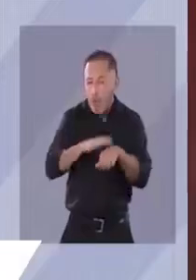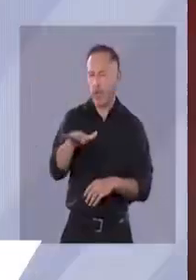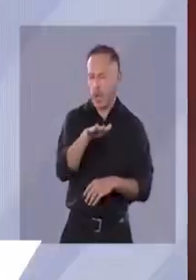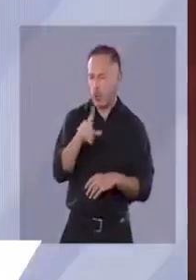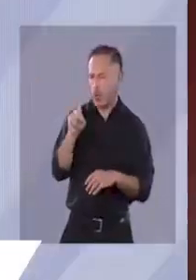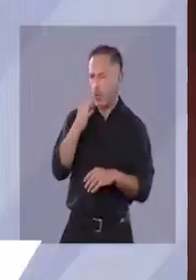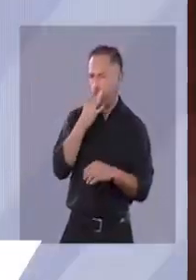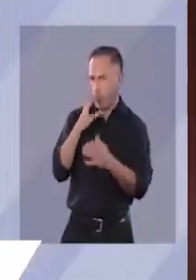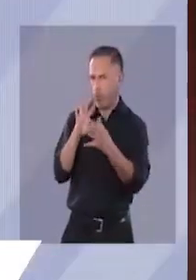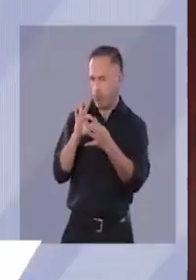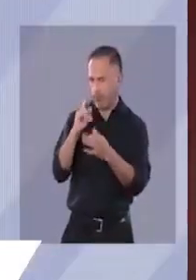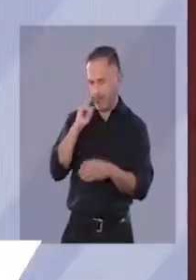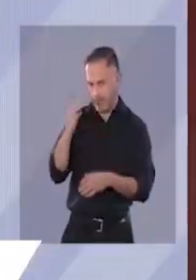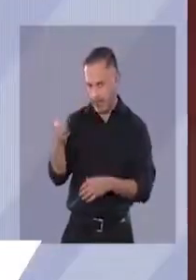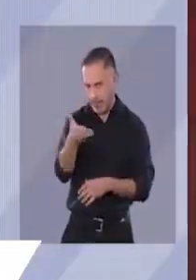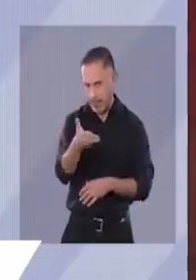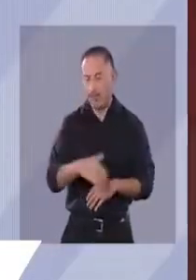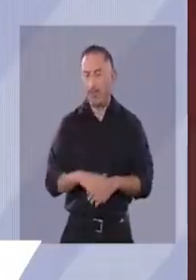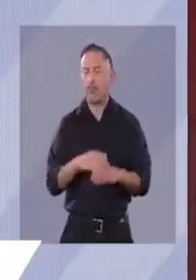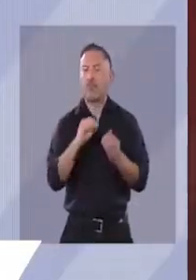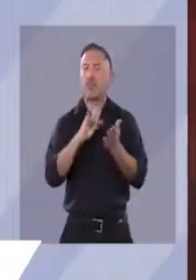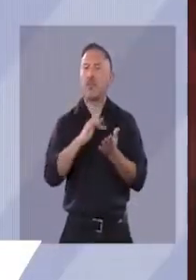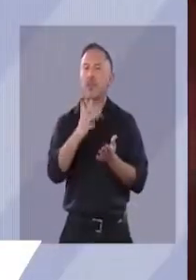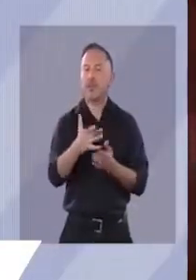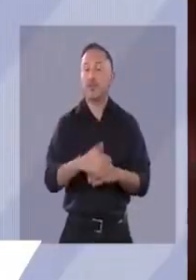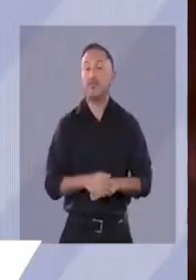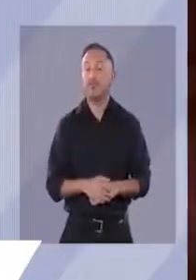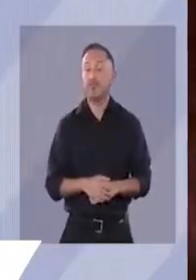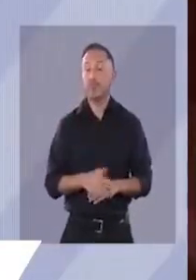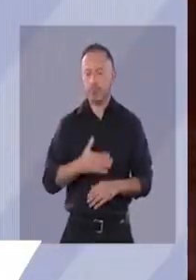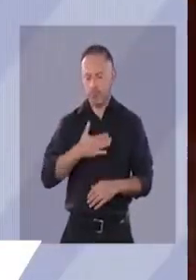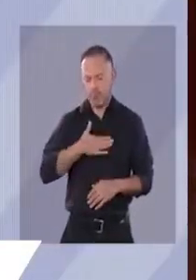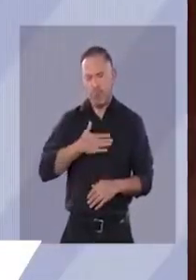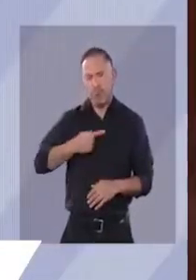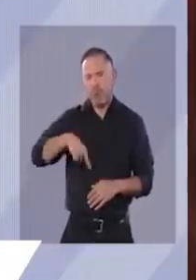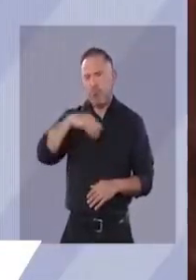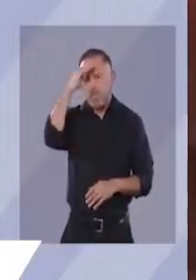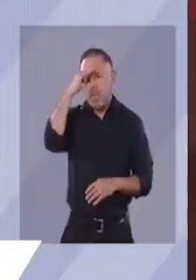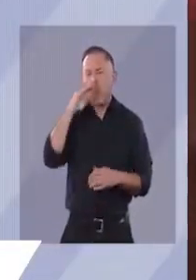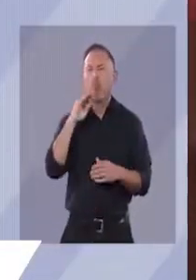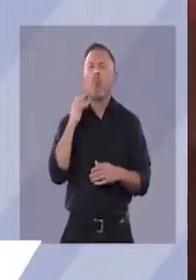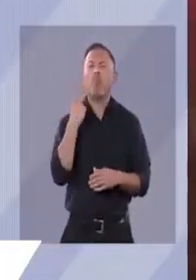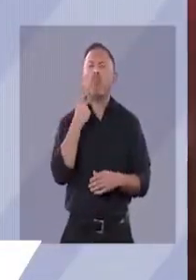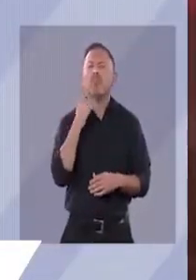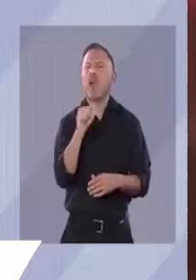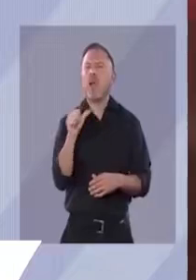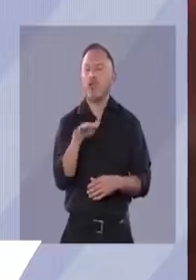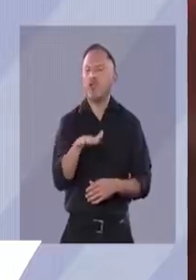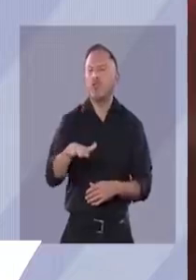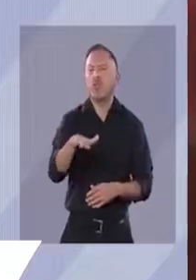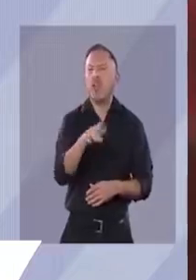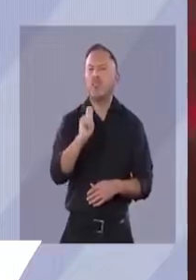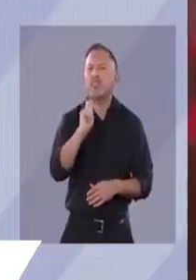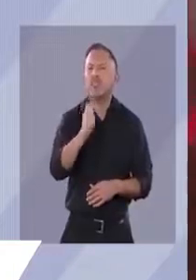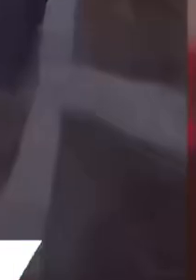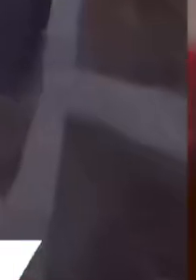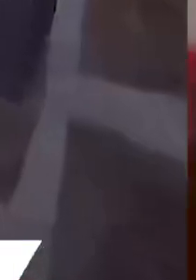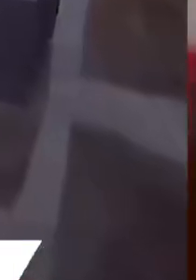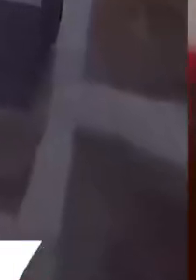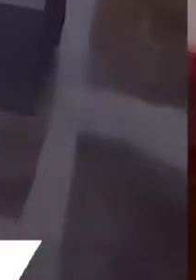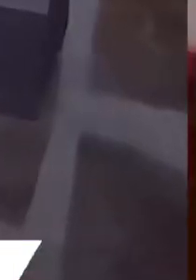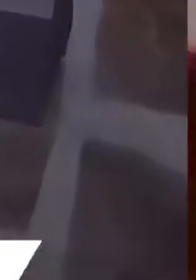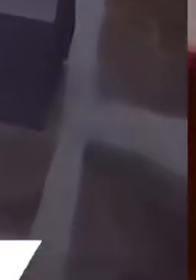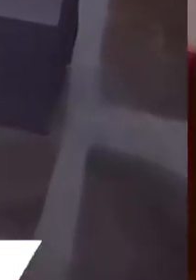con eso. Vamos a escuchar también la respuesta de la doctora Claudia Sheinbaum y la participación de Jorge Álvarez Maínez,